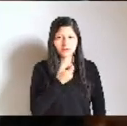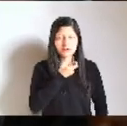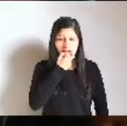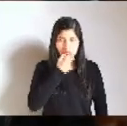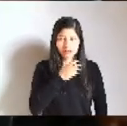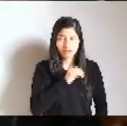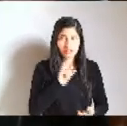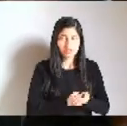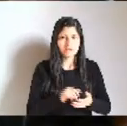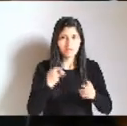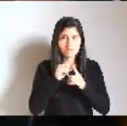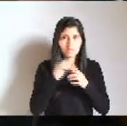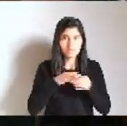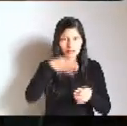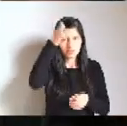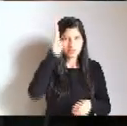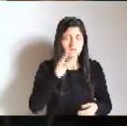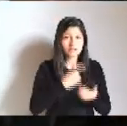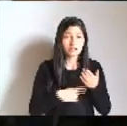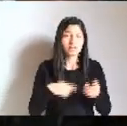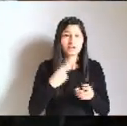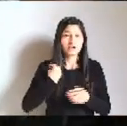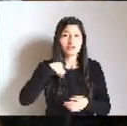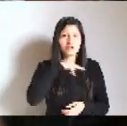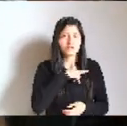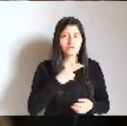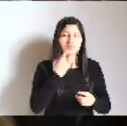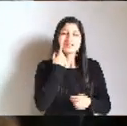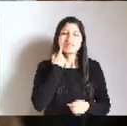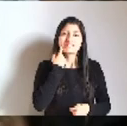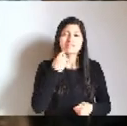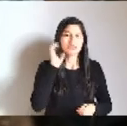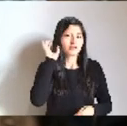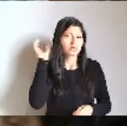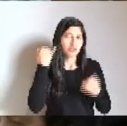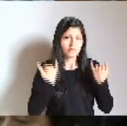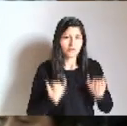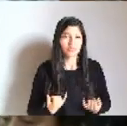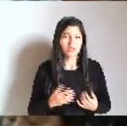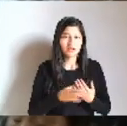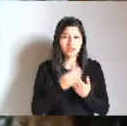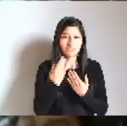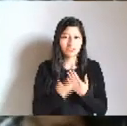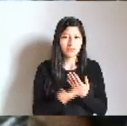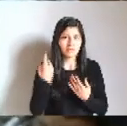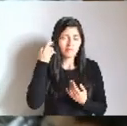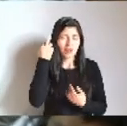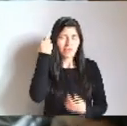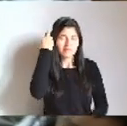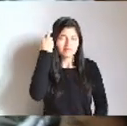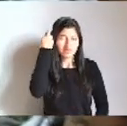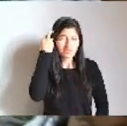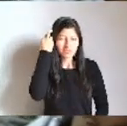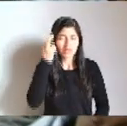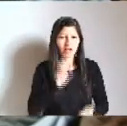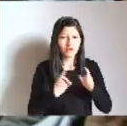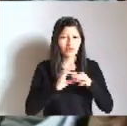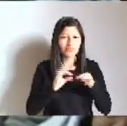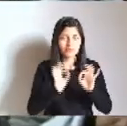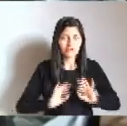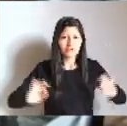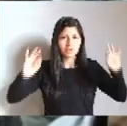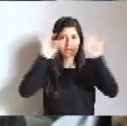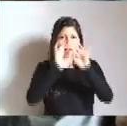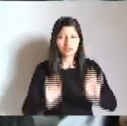justamente esa palabra de Dios que acabamos de escuchar hoy nos invita a reflexionar sobre un aspecto